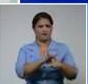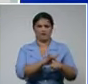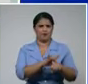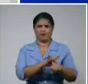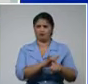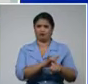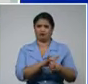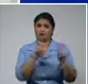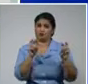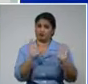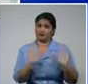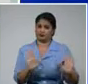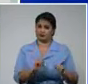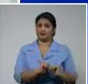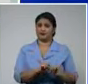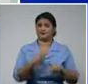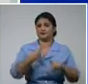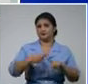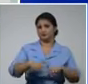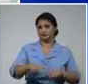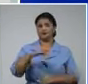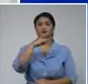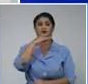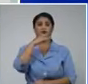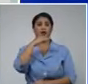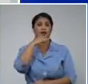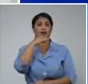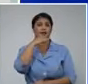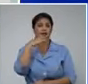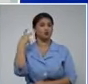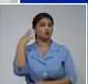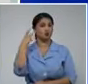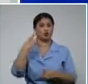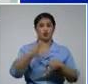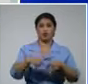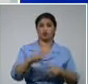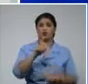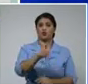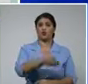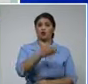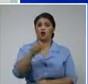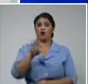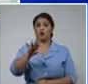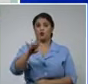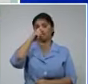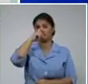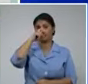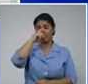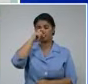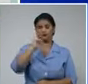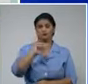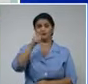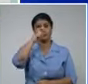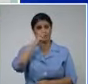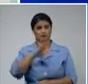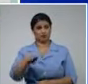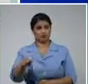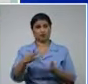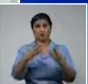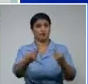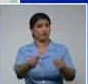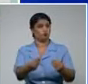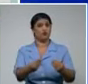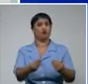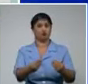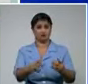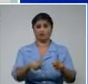azul el de 1 a 4 años, también es alto. Le sigue en